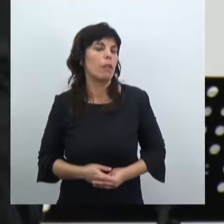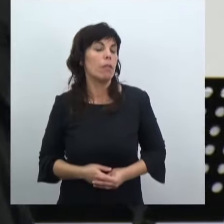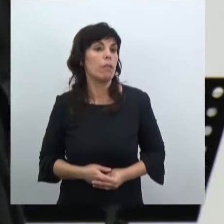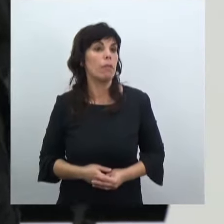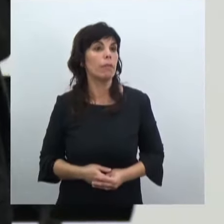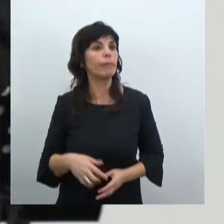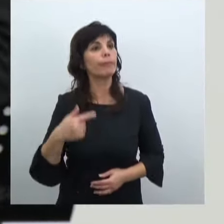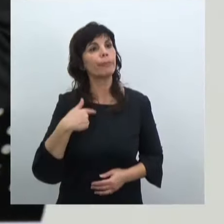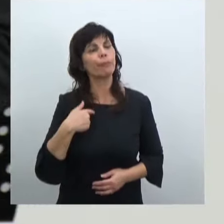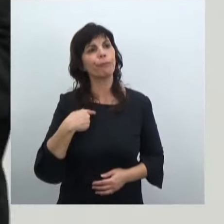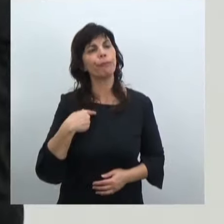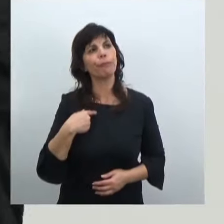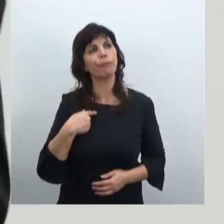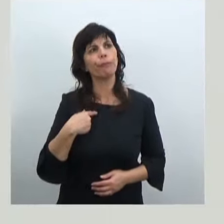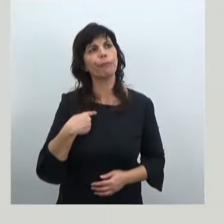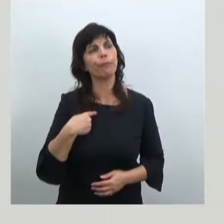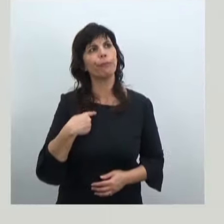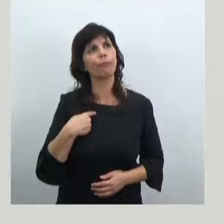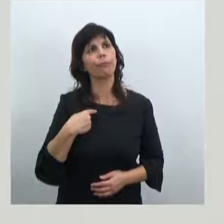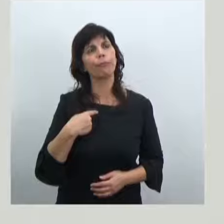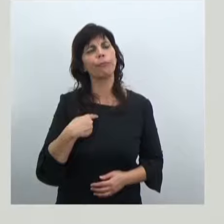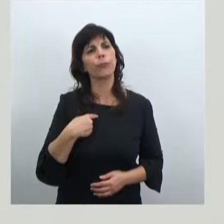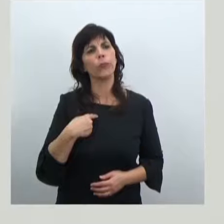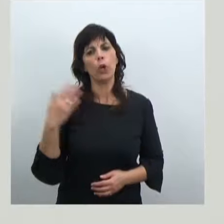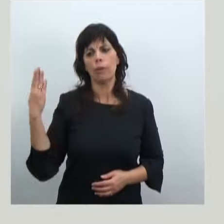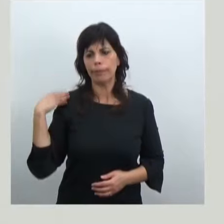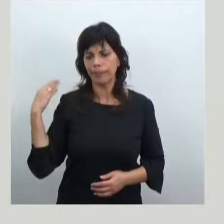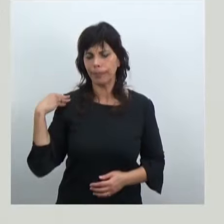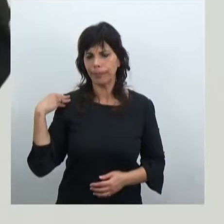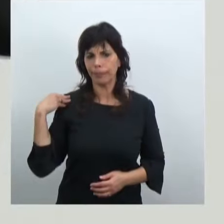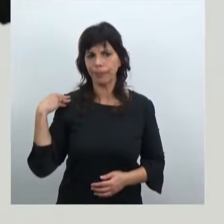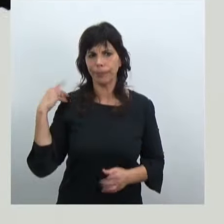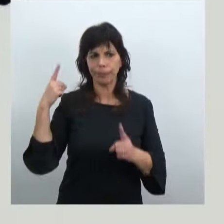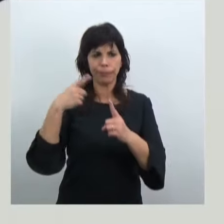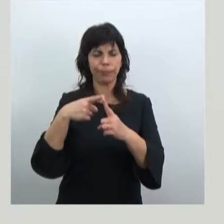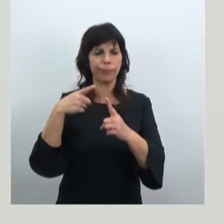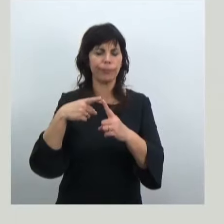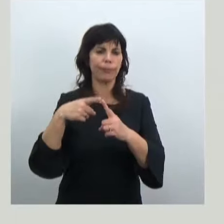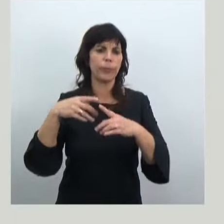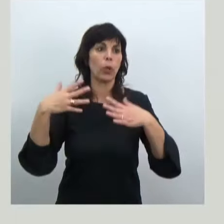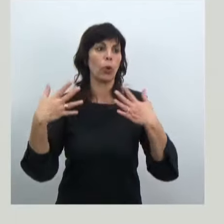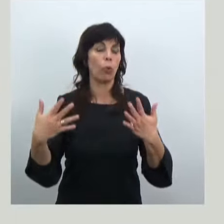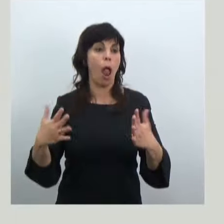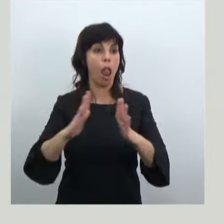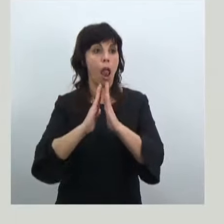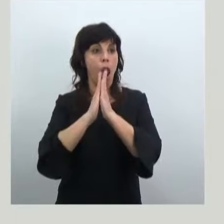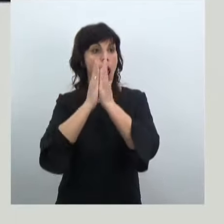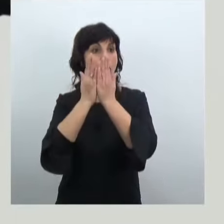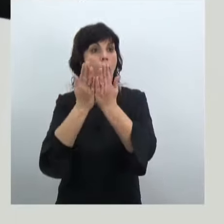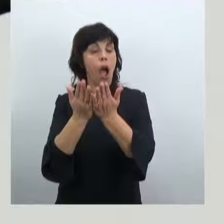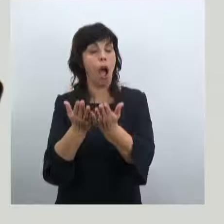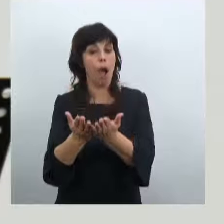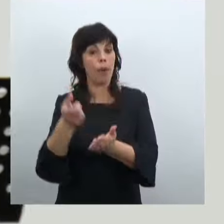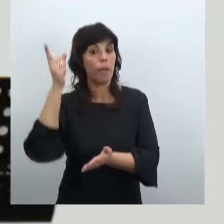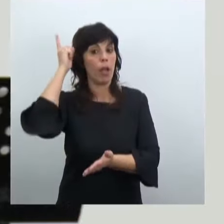Me propuse hace unos meses una cosa, y era leer la Biblia en mi teléfono.